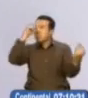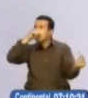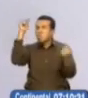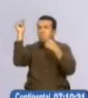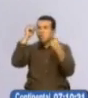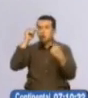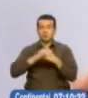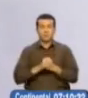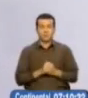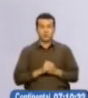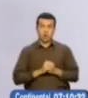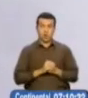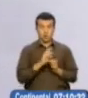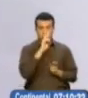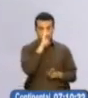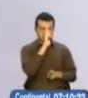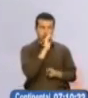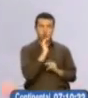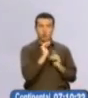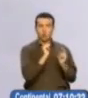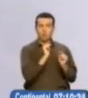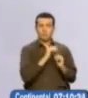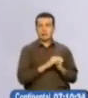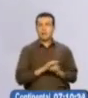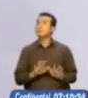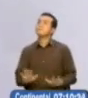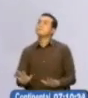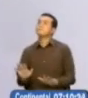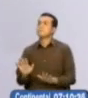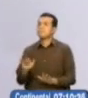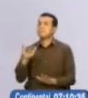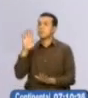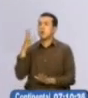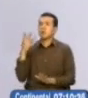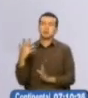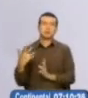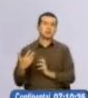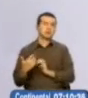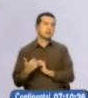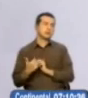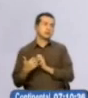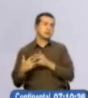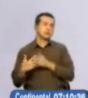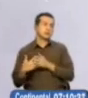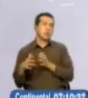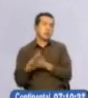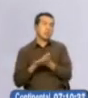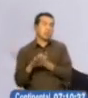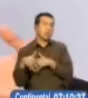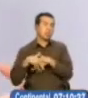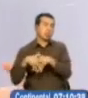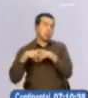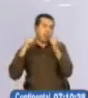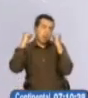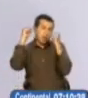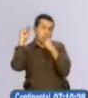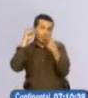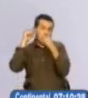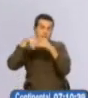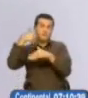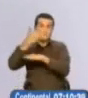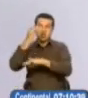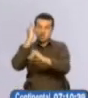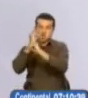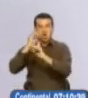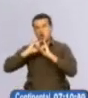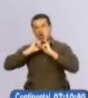momento respetuosos y en otro momento, bueno, me voy a parecer más cercano a las agitaciones sociales y me voy a parar afuera de una